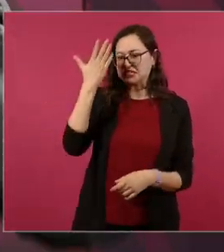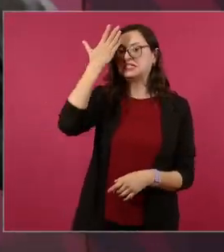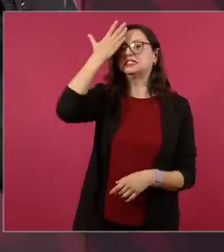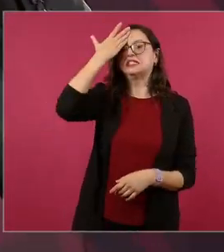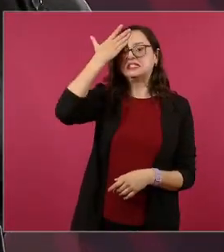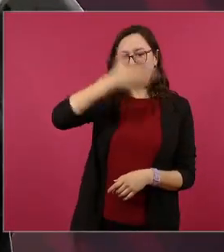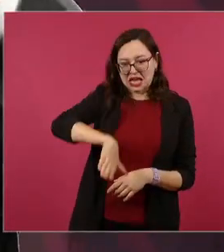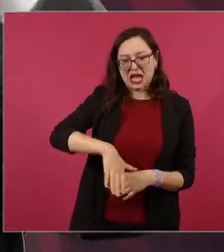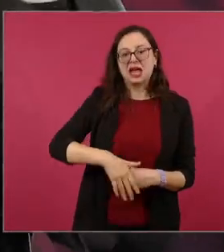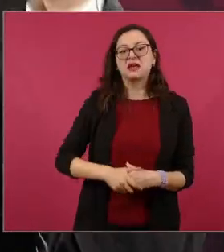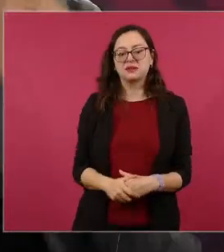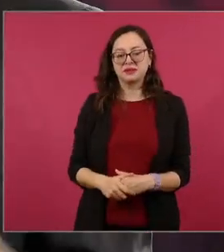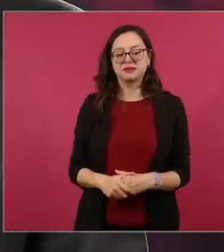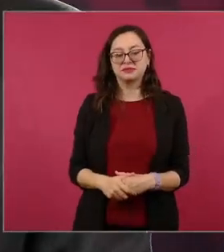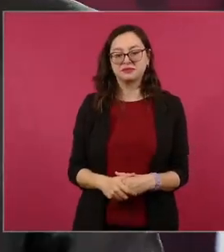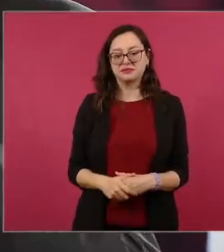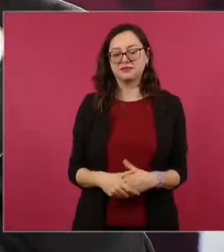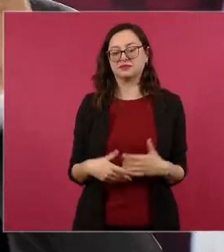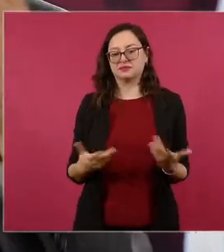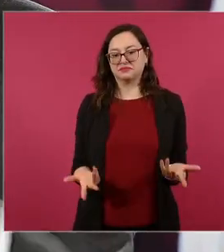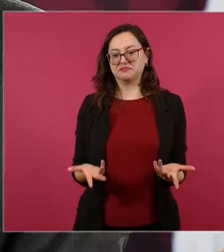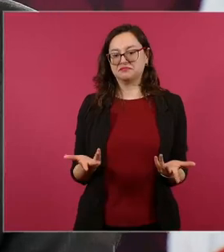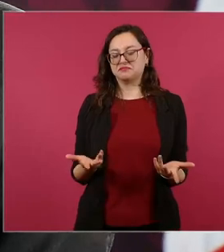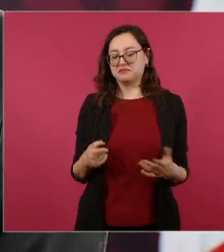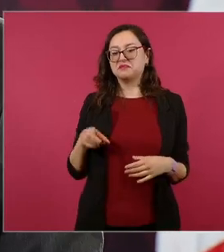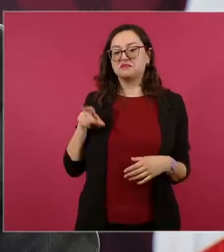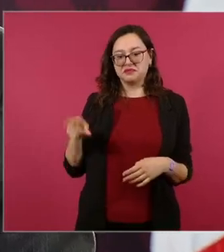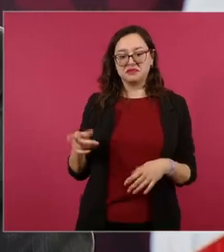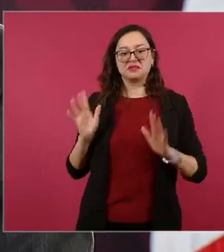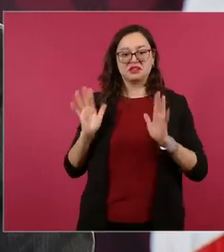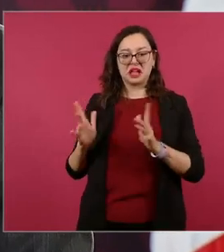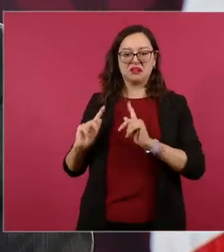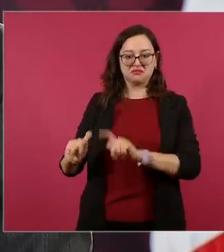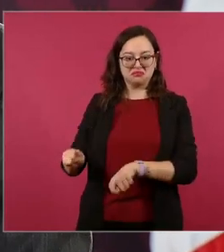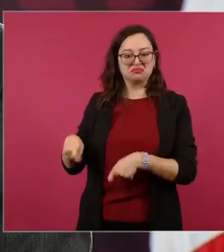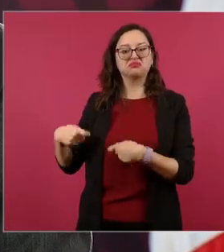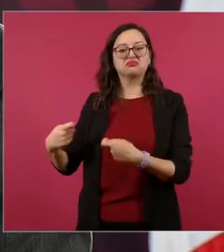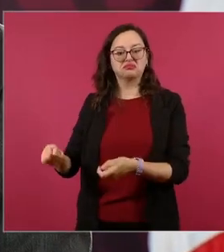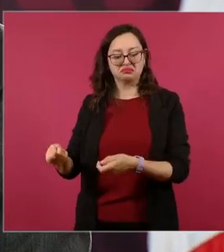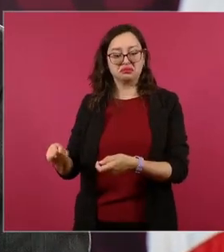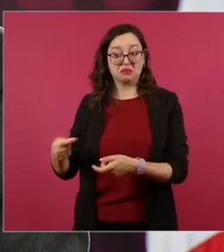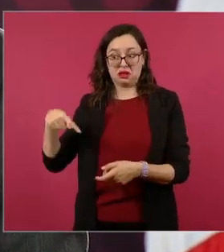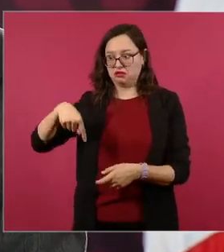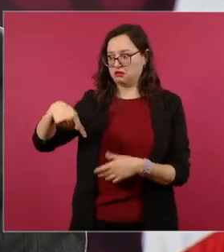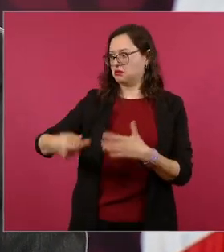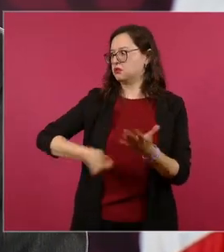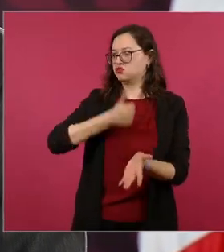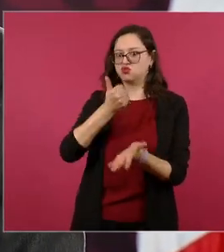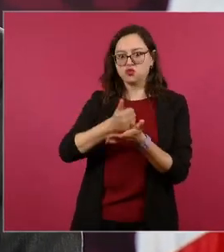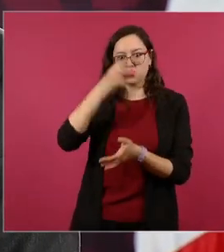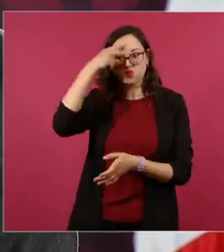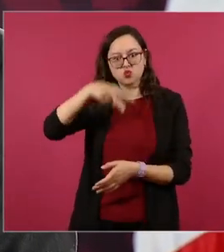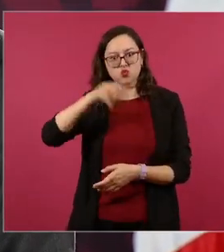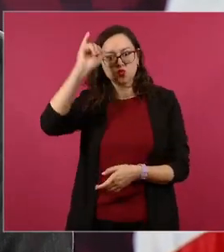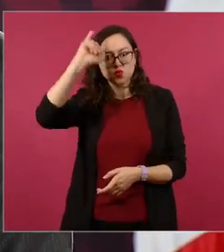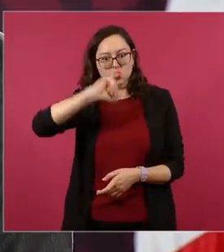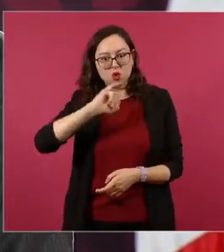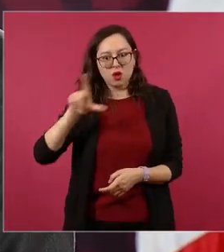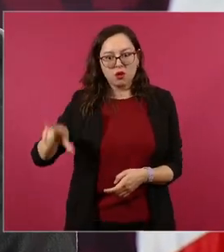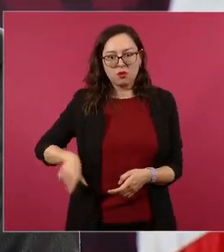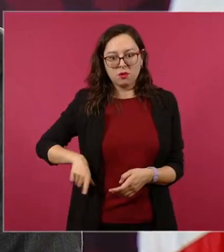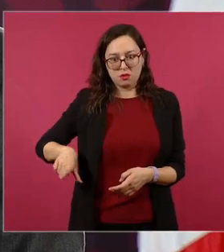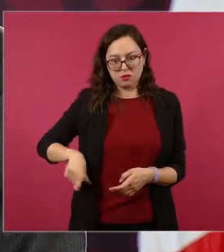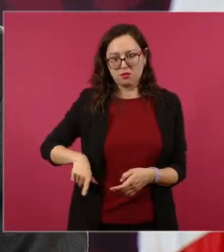porque ya ha ocupado cargos, fue jefa de gobierno en la Ciudad de México, entre